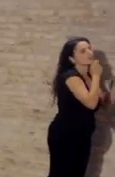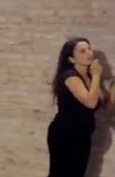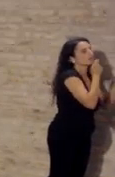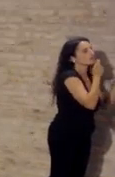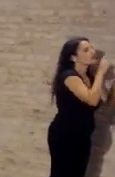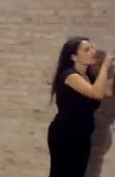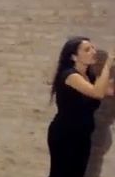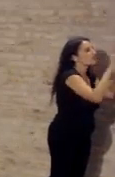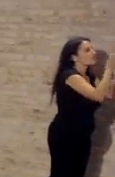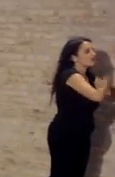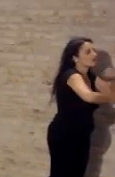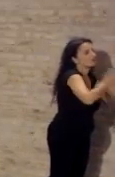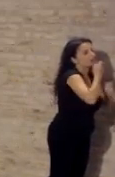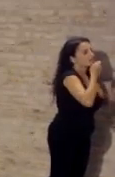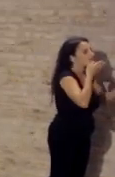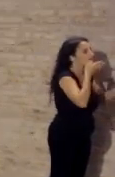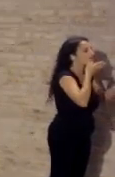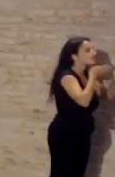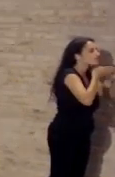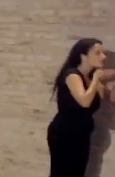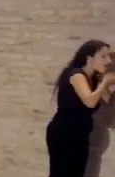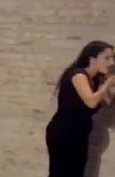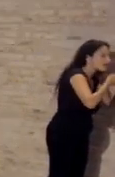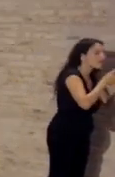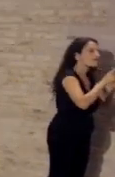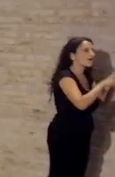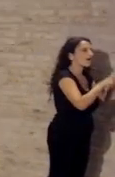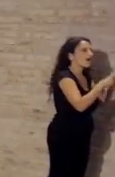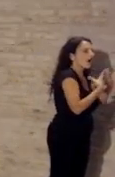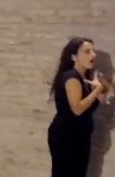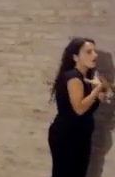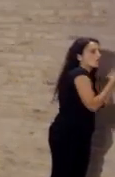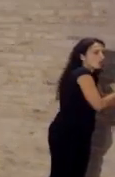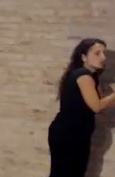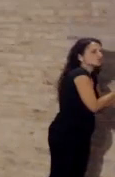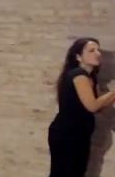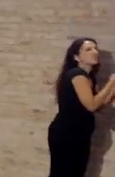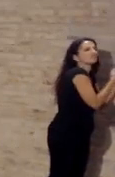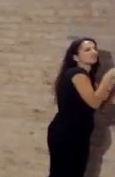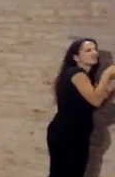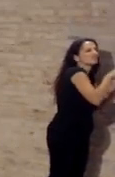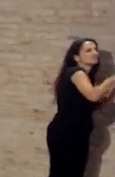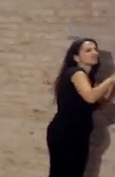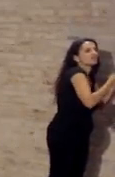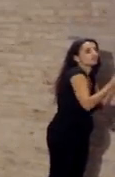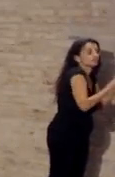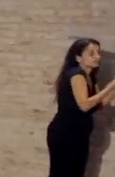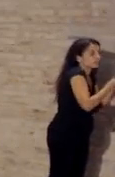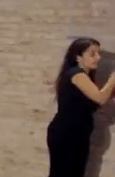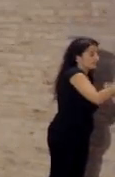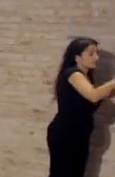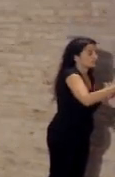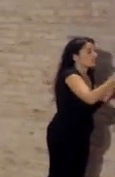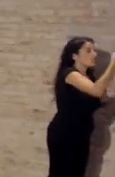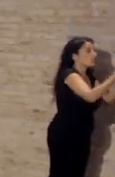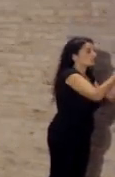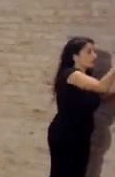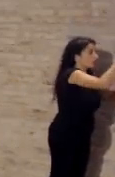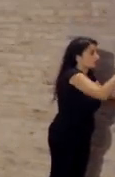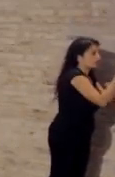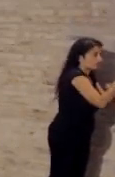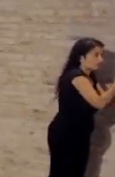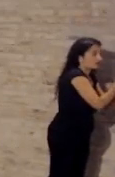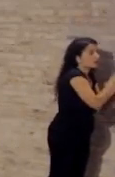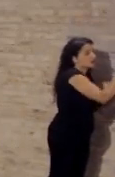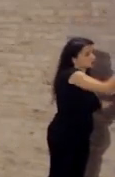discapacidad Qué es una barrera Qué es un apoyo todo eso que los funcionarios y quienes trabajan en la justicia puedan